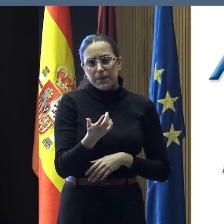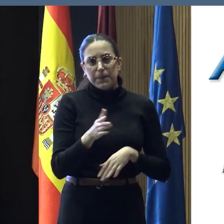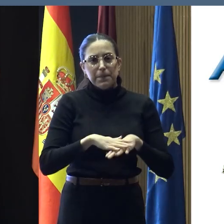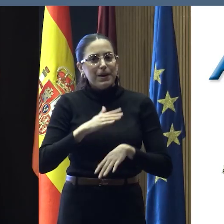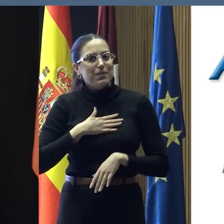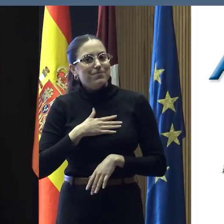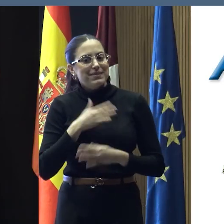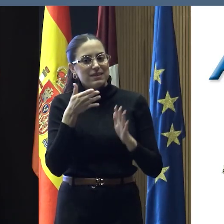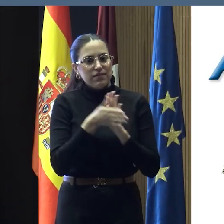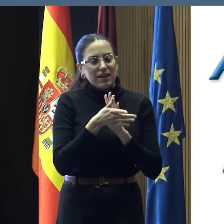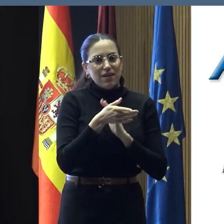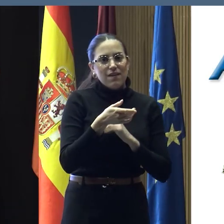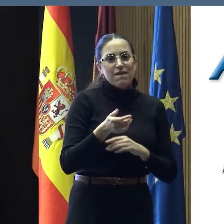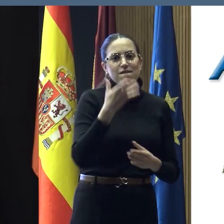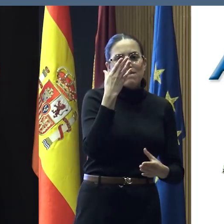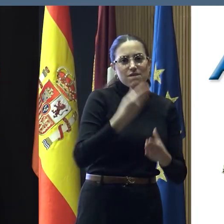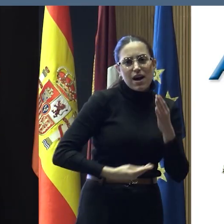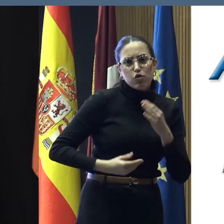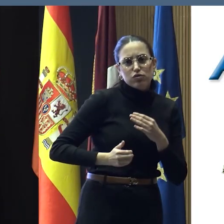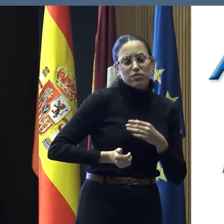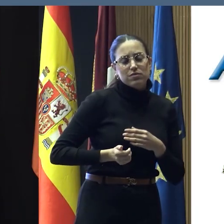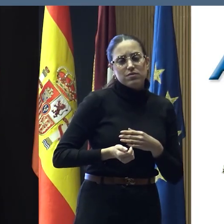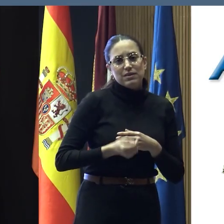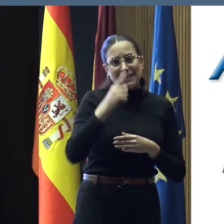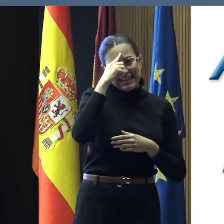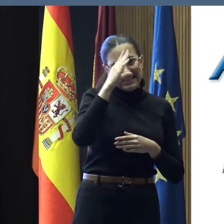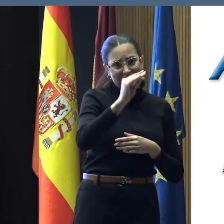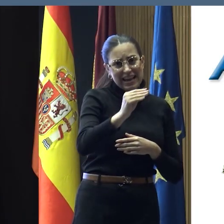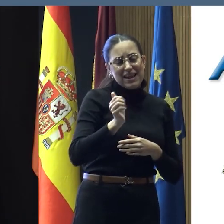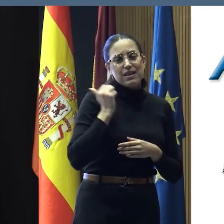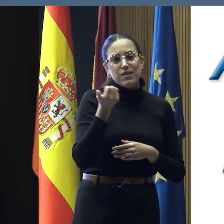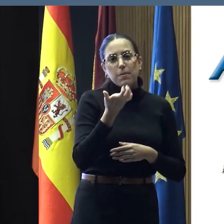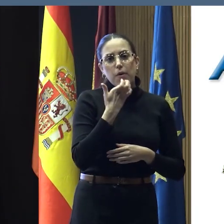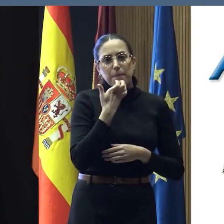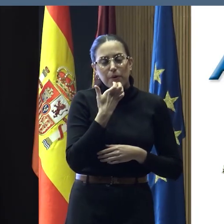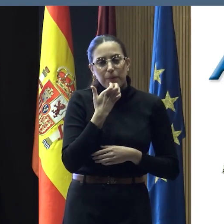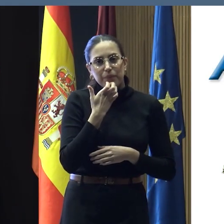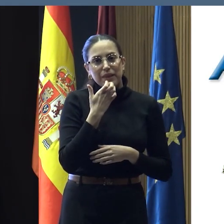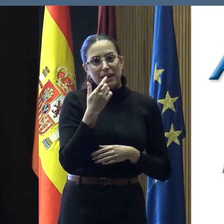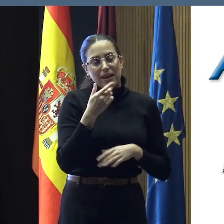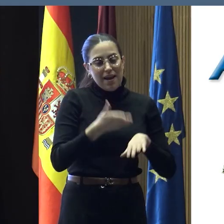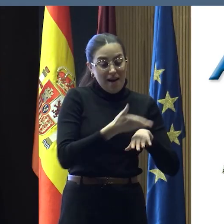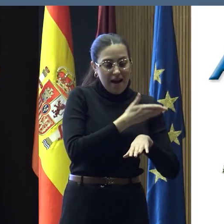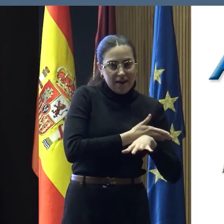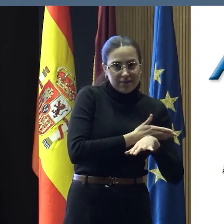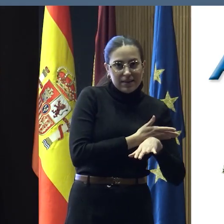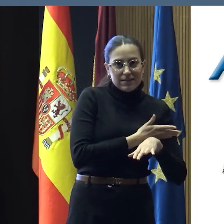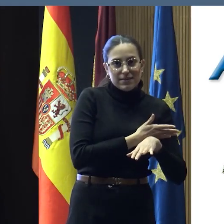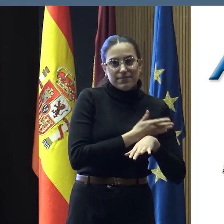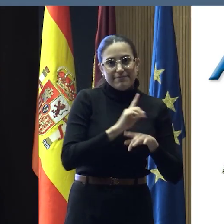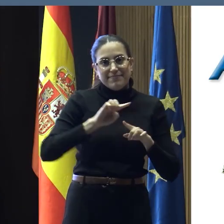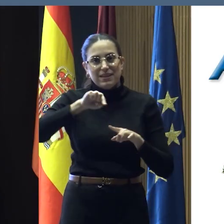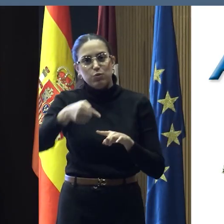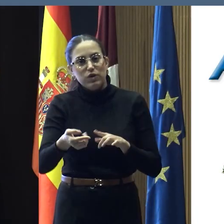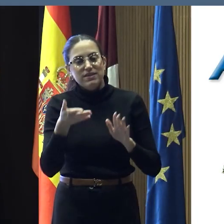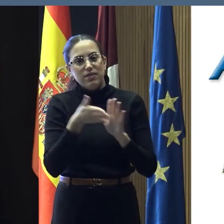se trasladen estos sesgos en el previo de la inteligencia, bueno, y en el antes, al después.